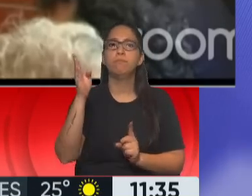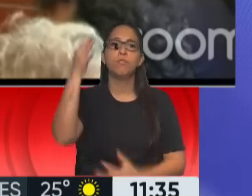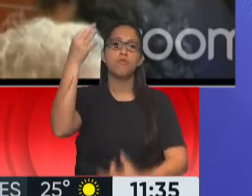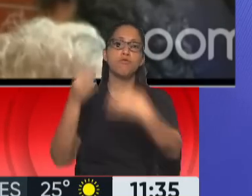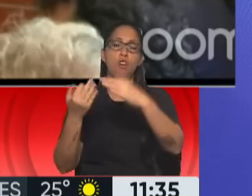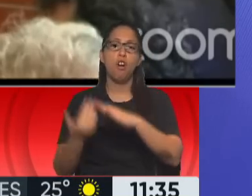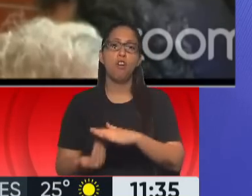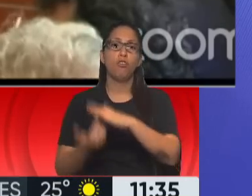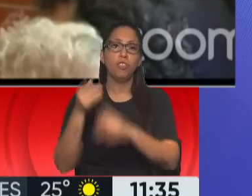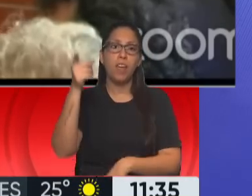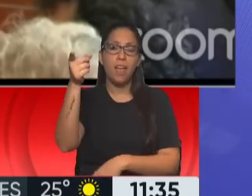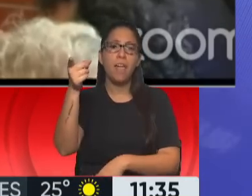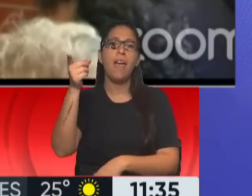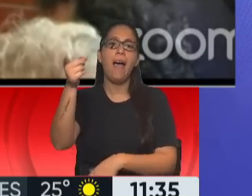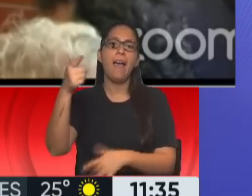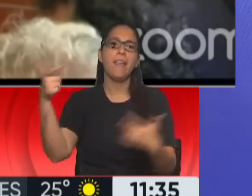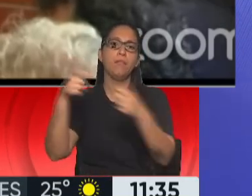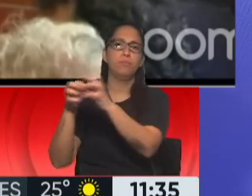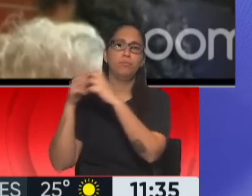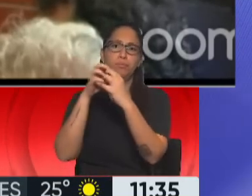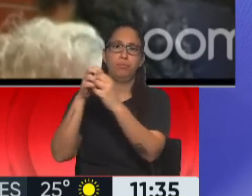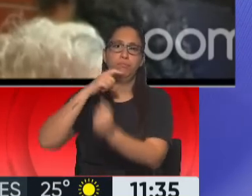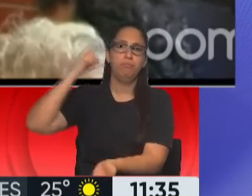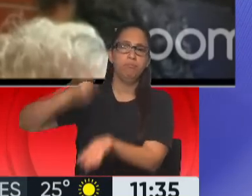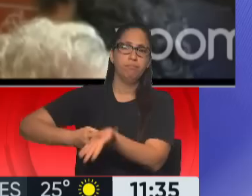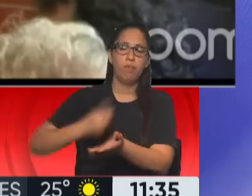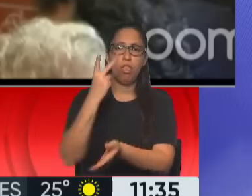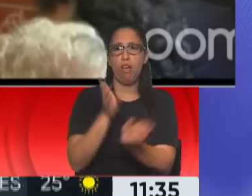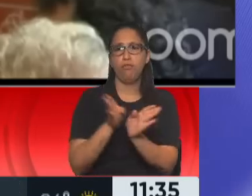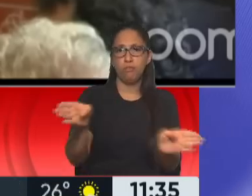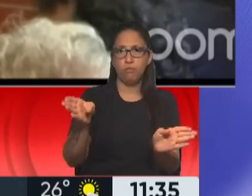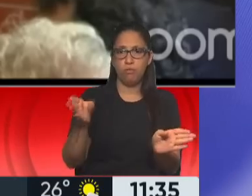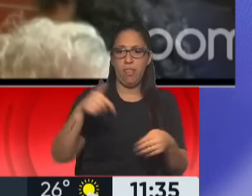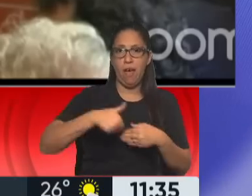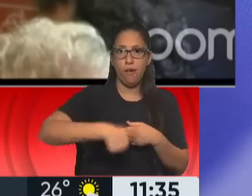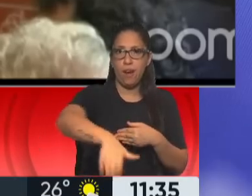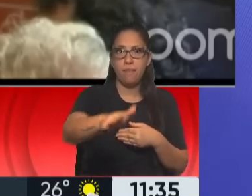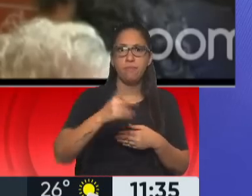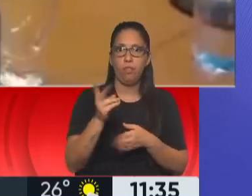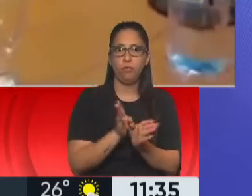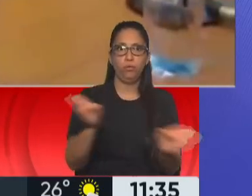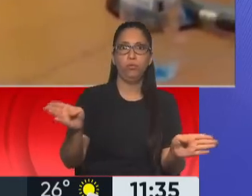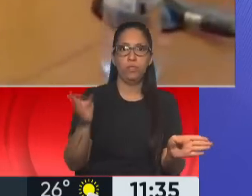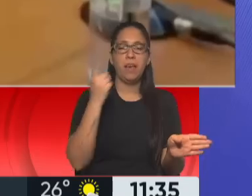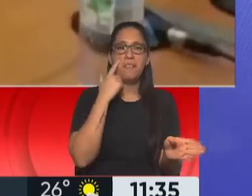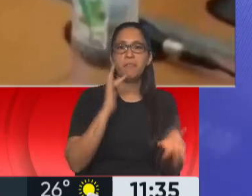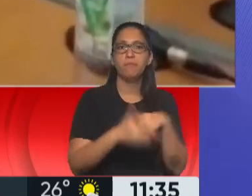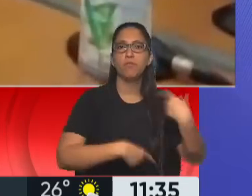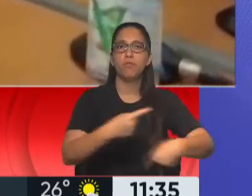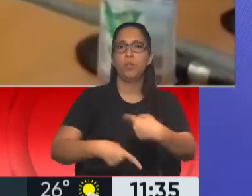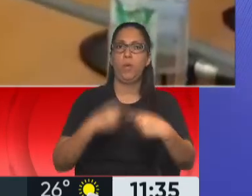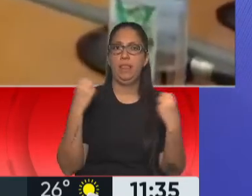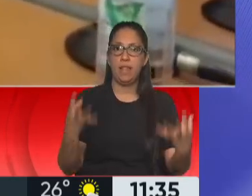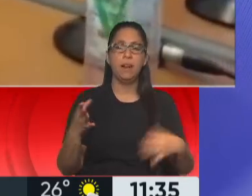para que la Corte resuelva en queja. Así que tiene esas dos vías para poder acceder, por lo tanto,